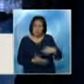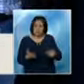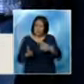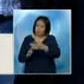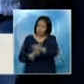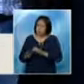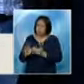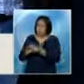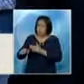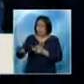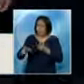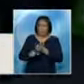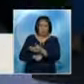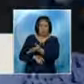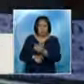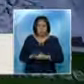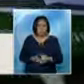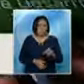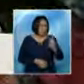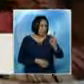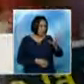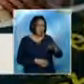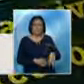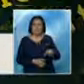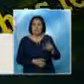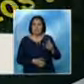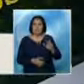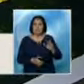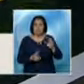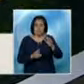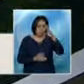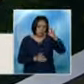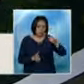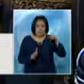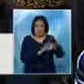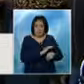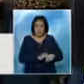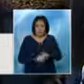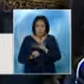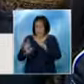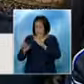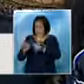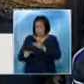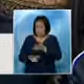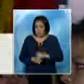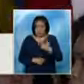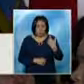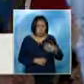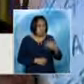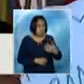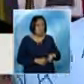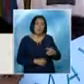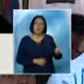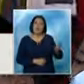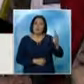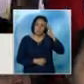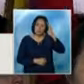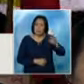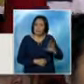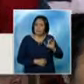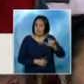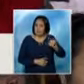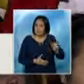sus comunidades. 23 policías fueron asesinados, al igual que 10 civiles. El mayor Felipe Bazán